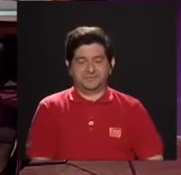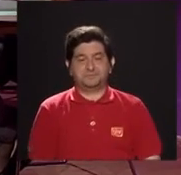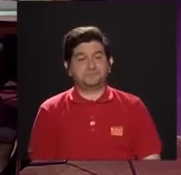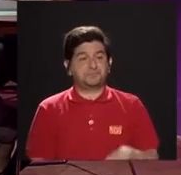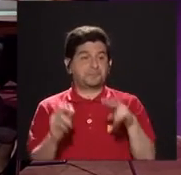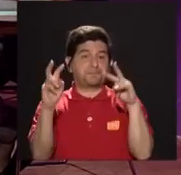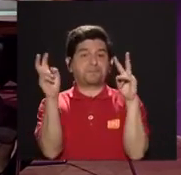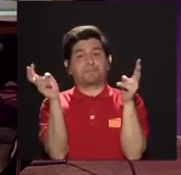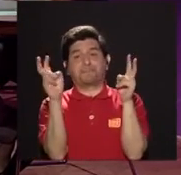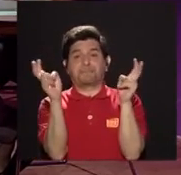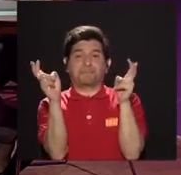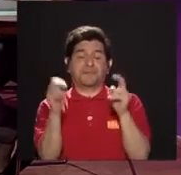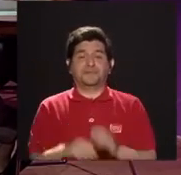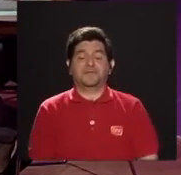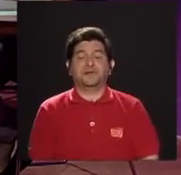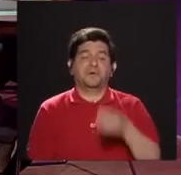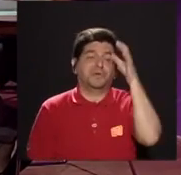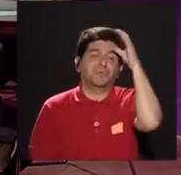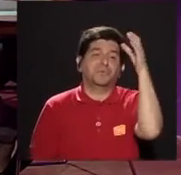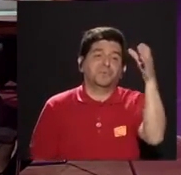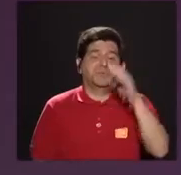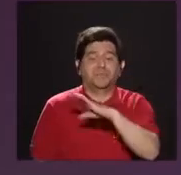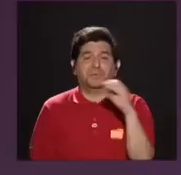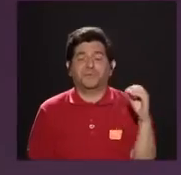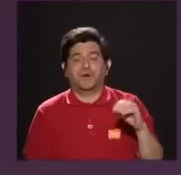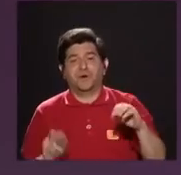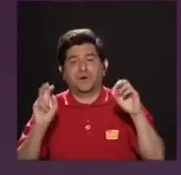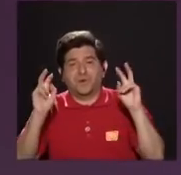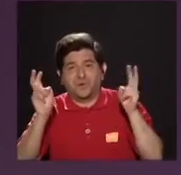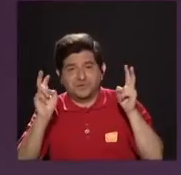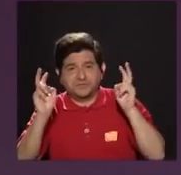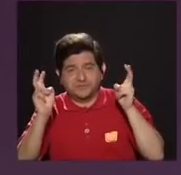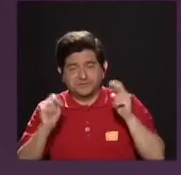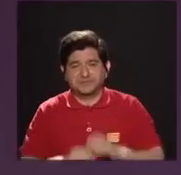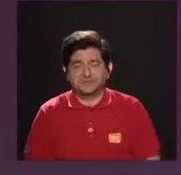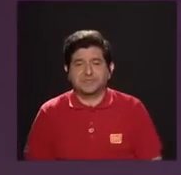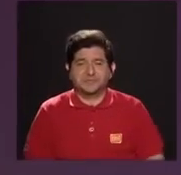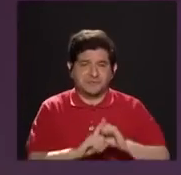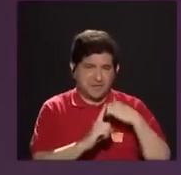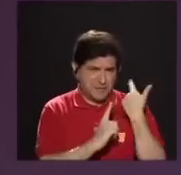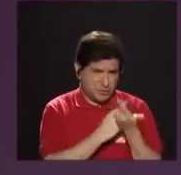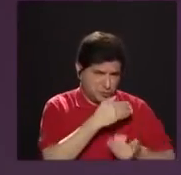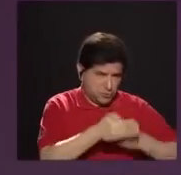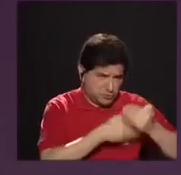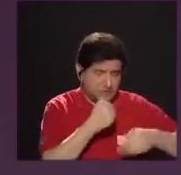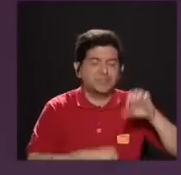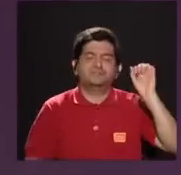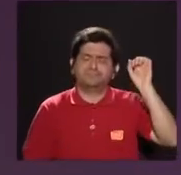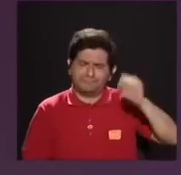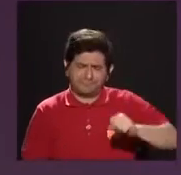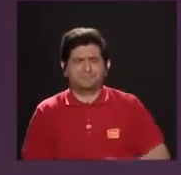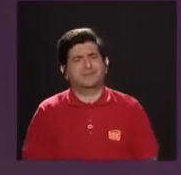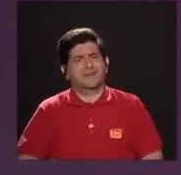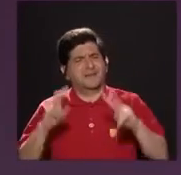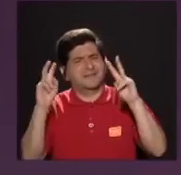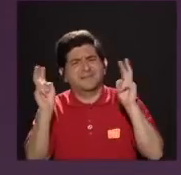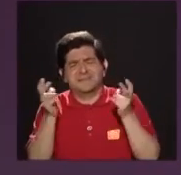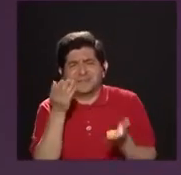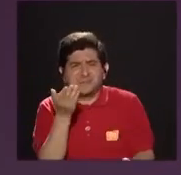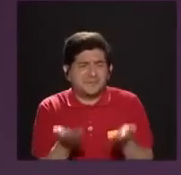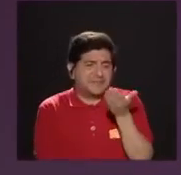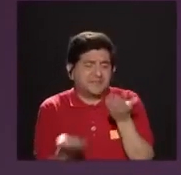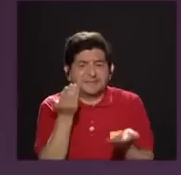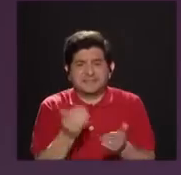tema de lo cultural, el tema, ¿verdad?, de socialización. Exactamente, ¿verdad?, que son temas